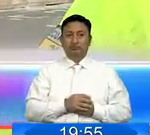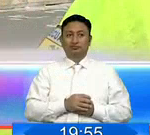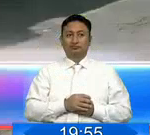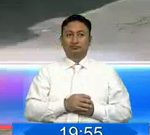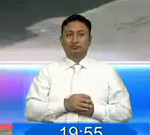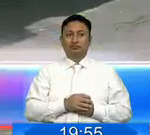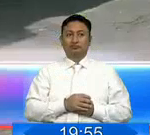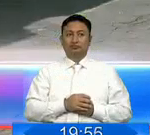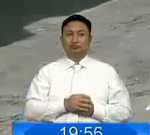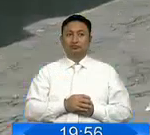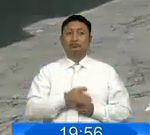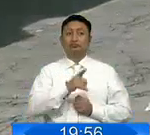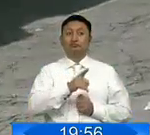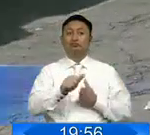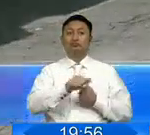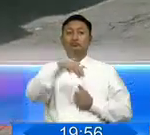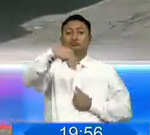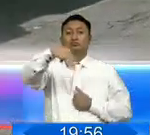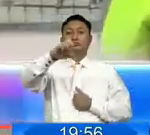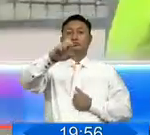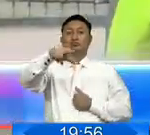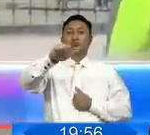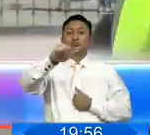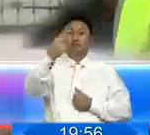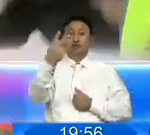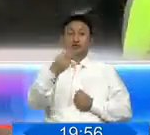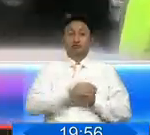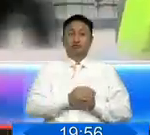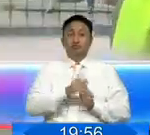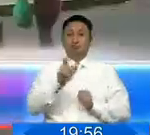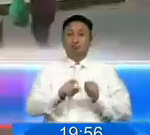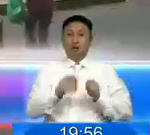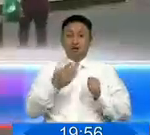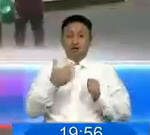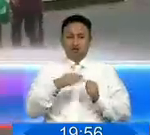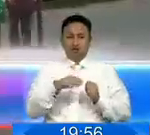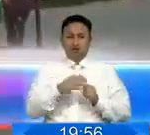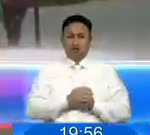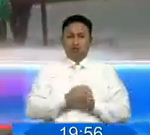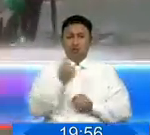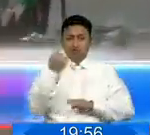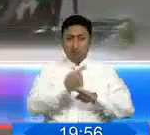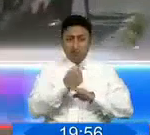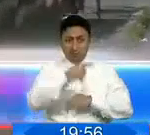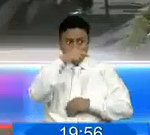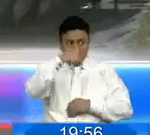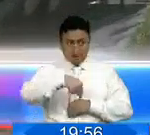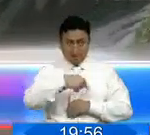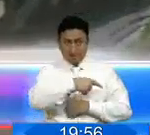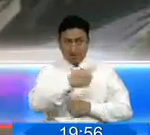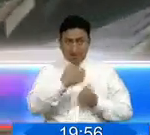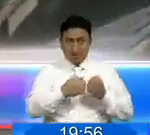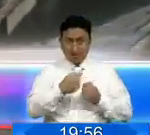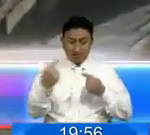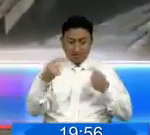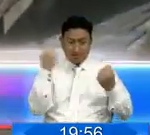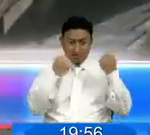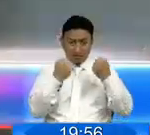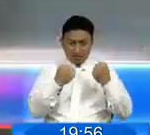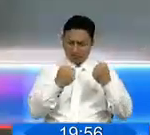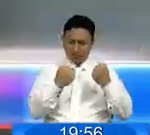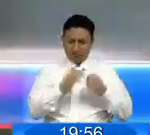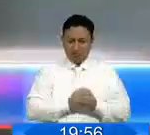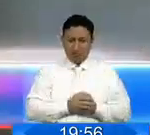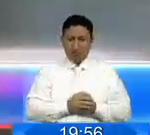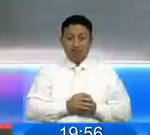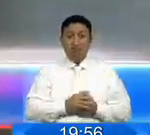hoy fallecido. Por el sector de la Mena 2, lo que pasó aún comentan a voz baja, que no sería la primera vez que se ve envuelto en peleas callejeras, pero